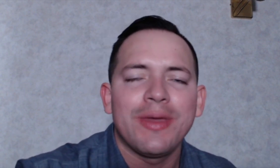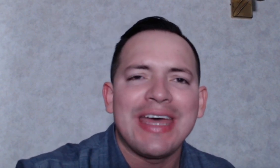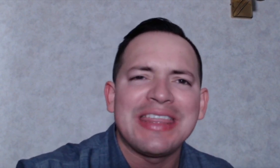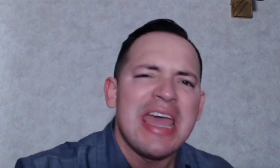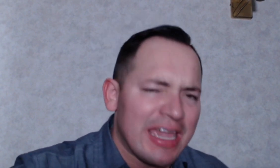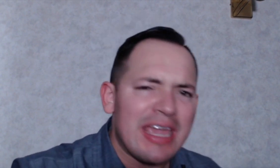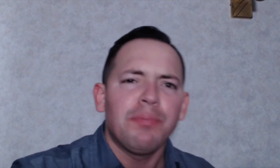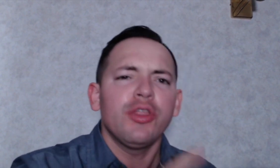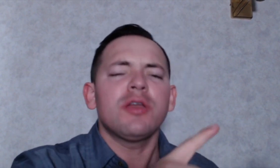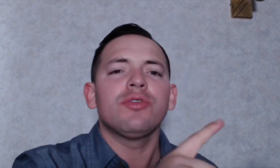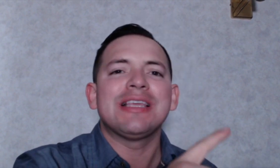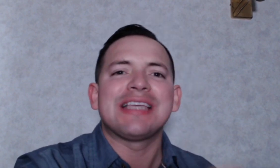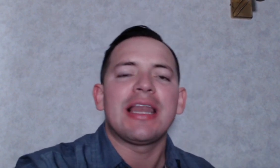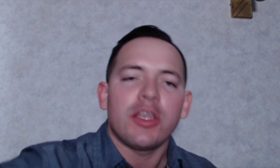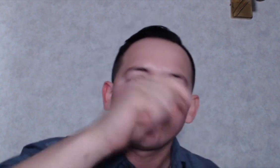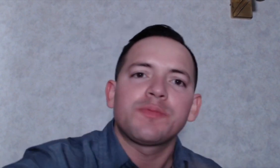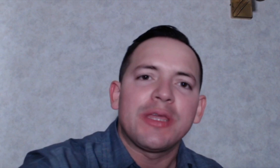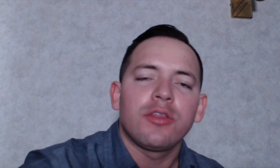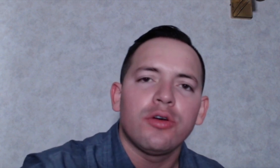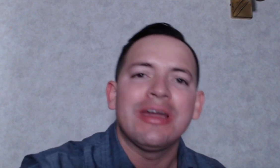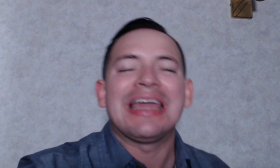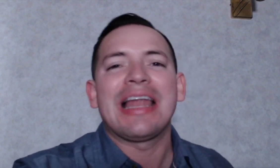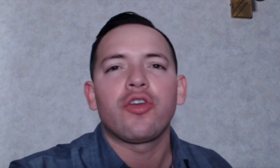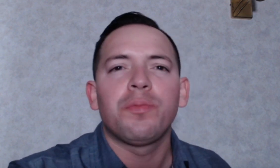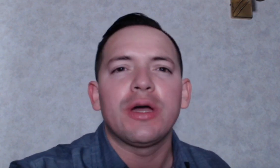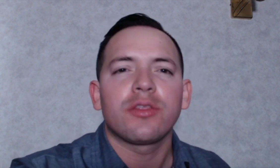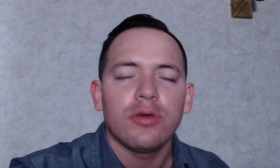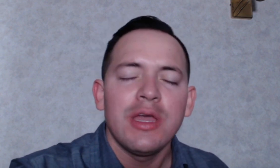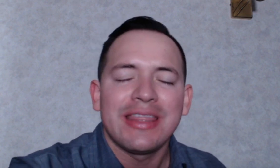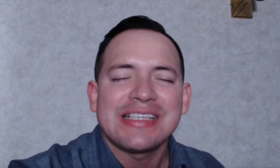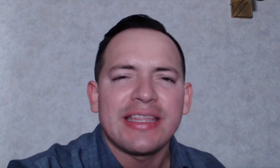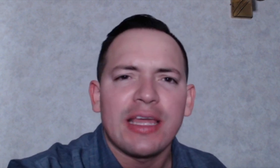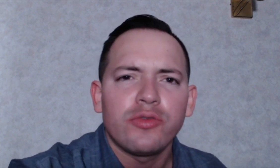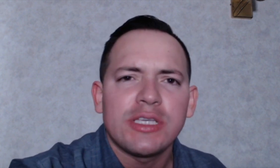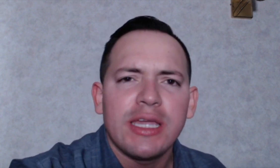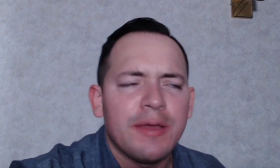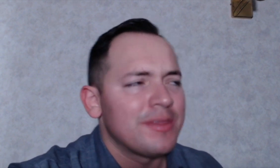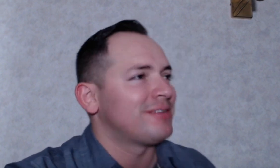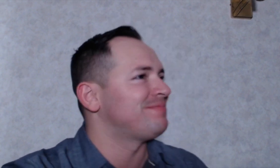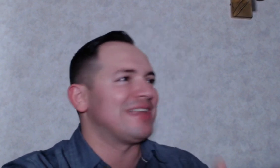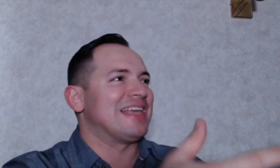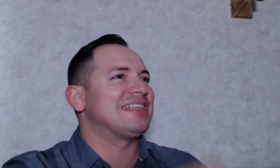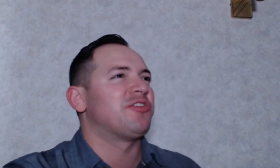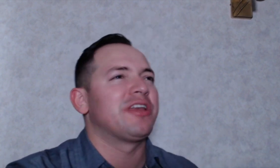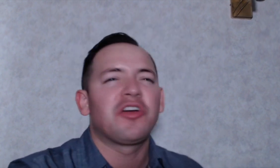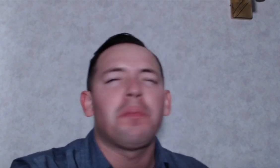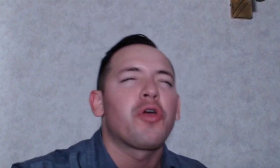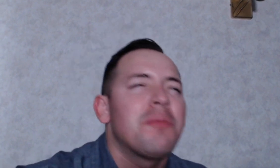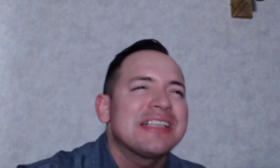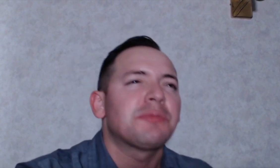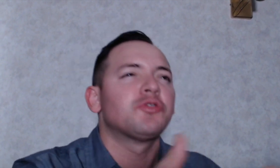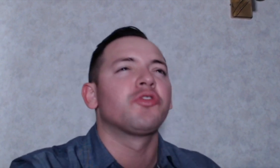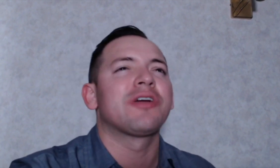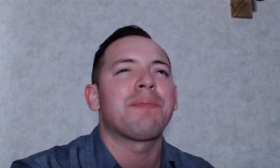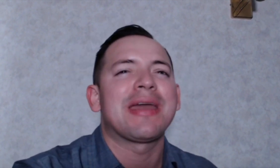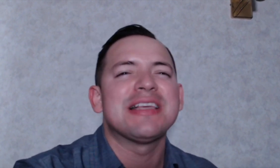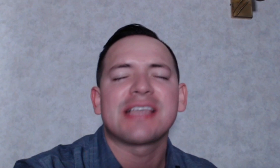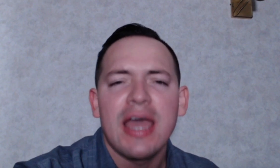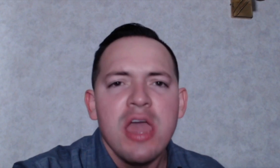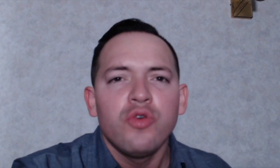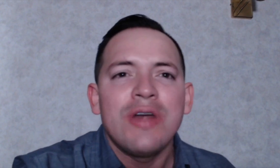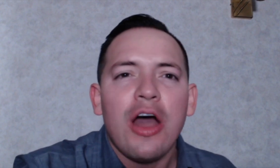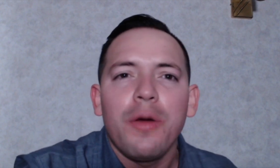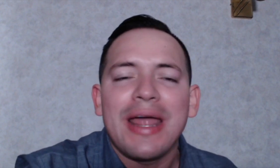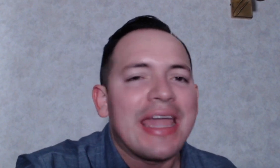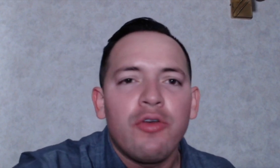como novedad que el Poder Judicial suspendió el aeropuerto de Santa Lucía. Es irónico, por más absurdo que